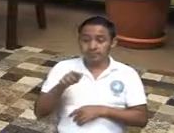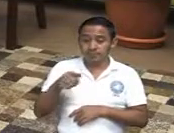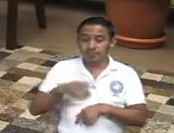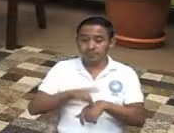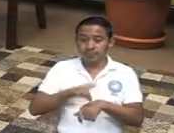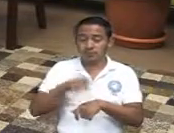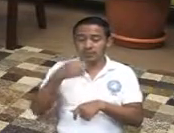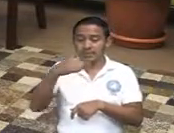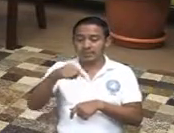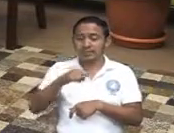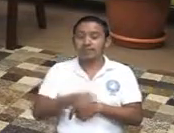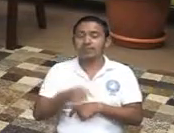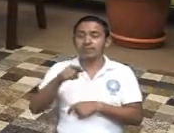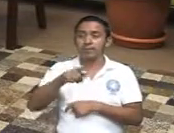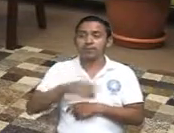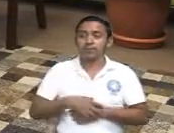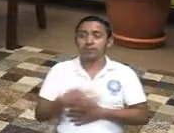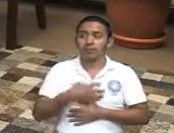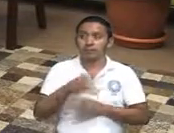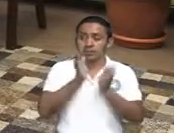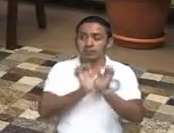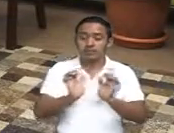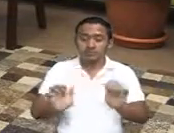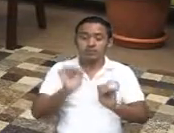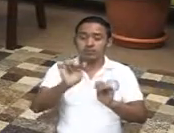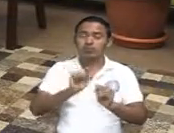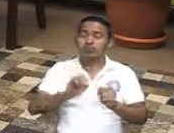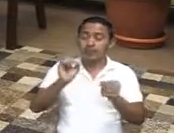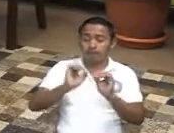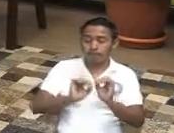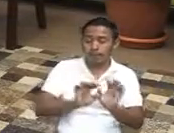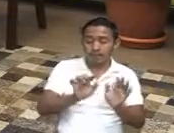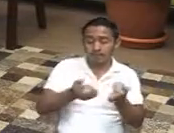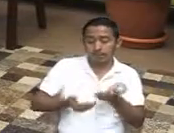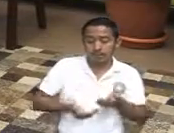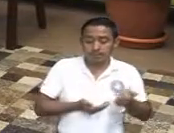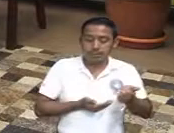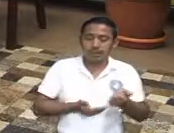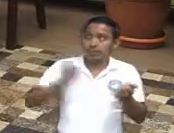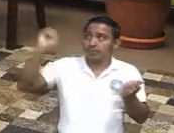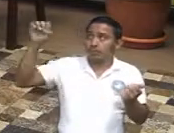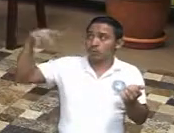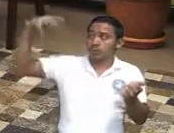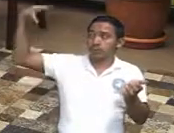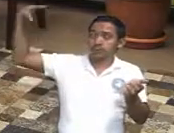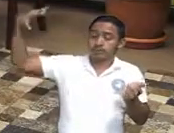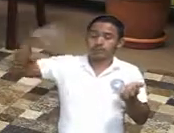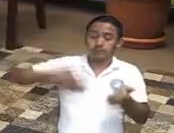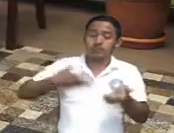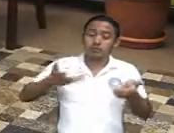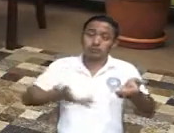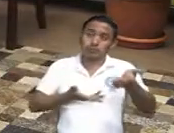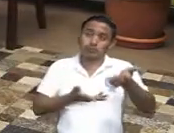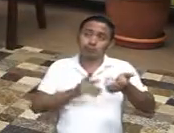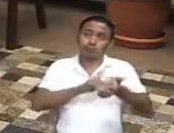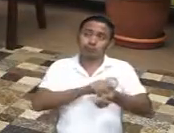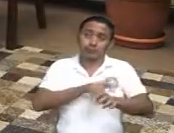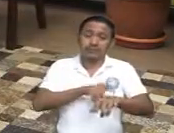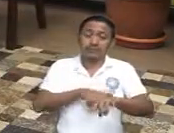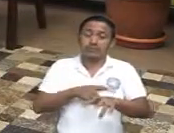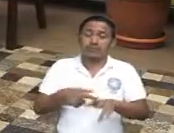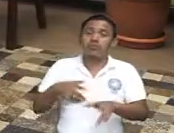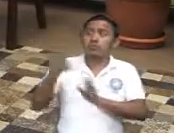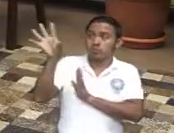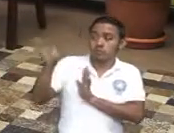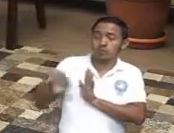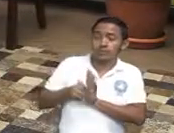cumplir con esa hora de sol esto es correcto aquí tal vez quizá algunas personas no no no sepan de la importancia de